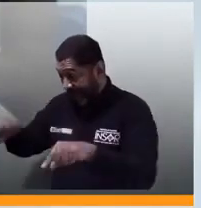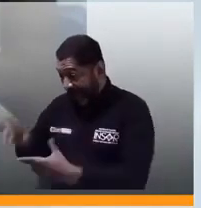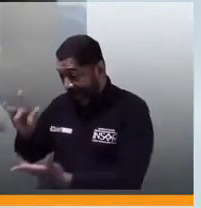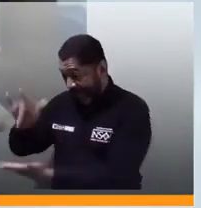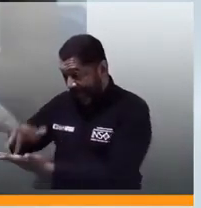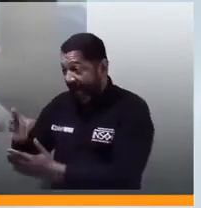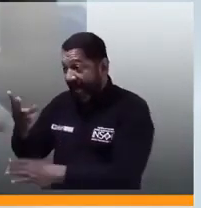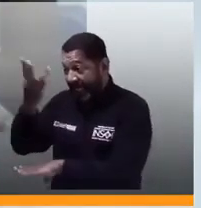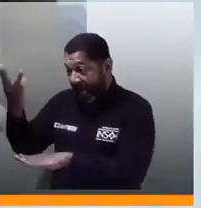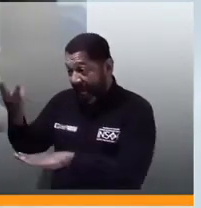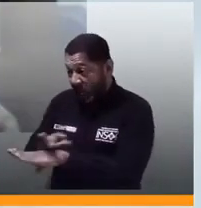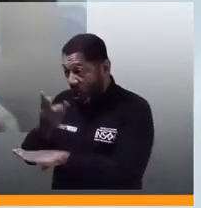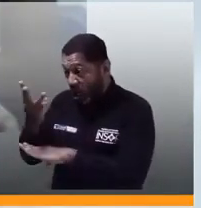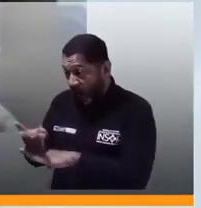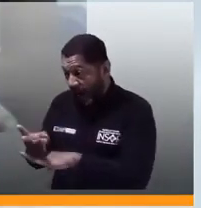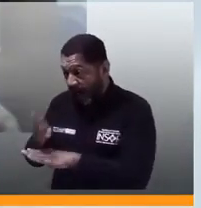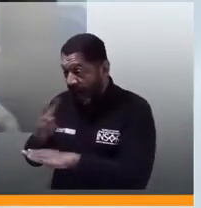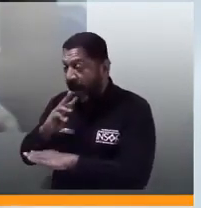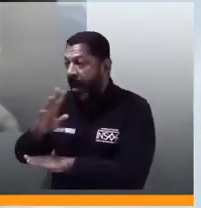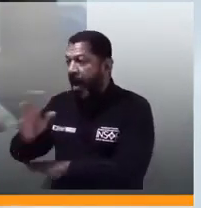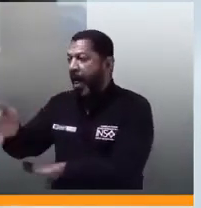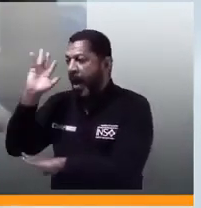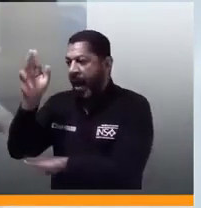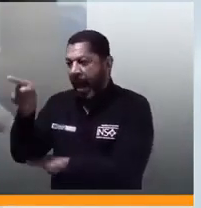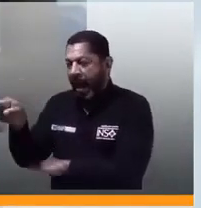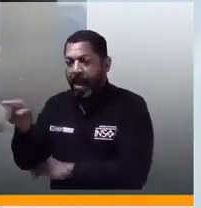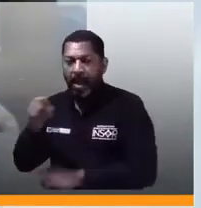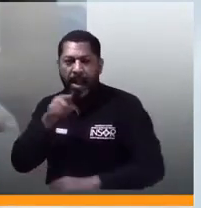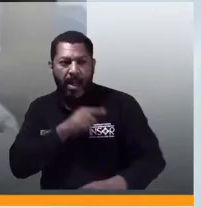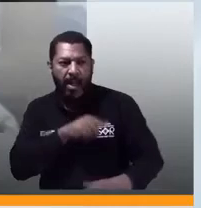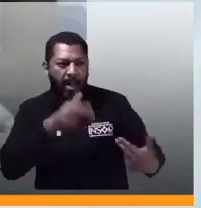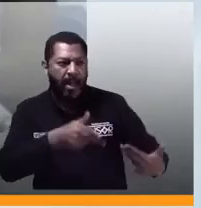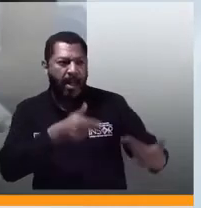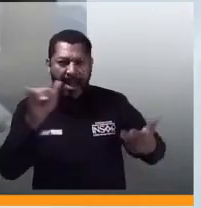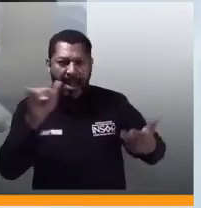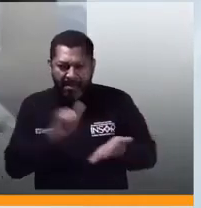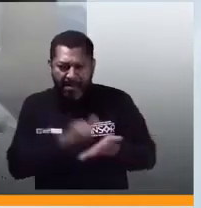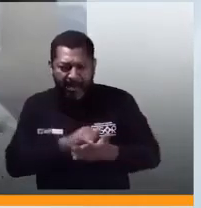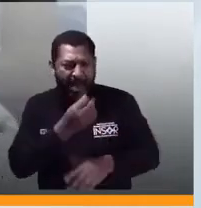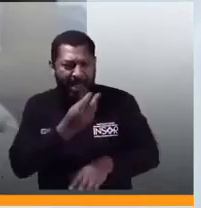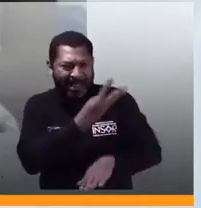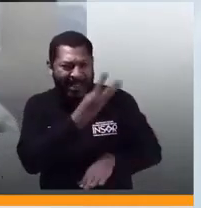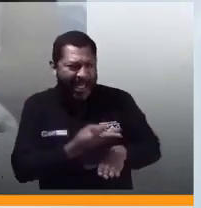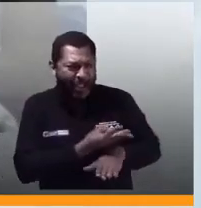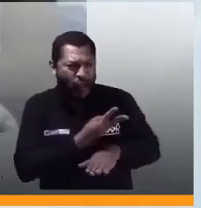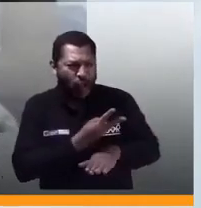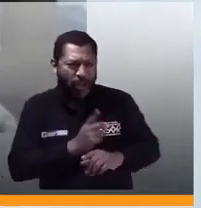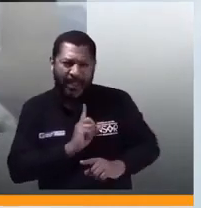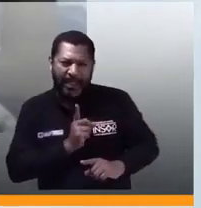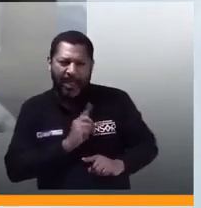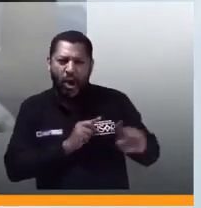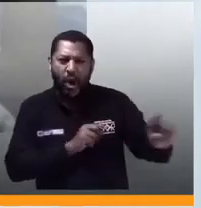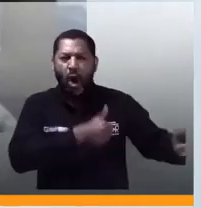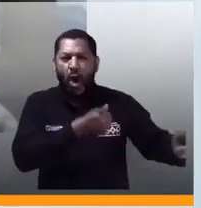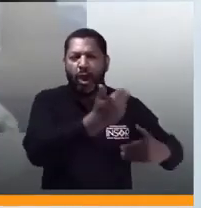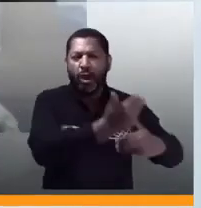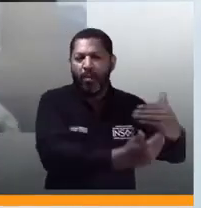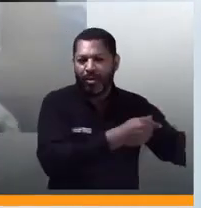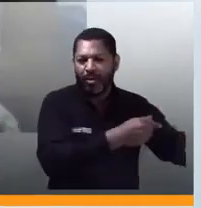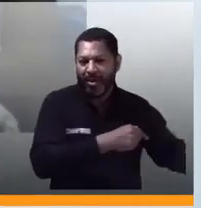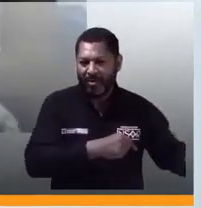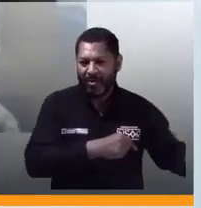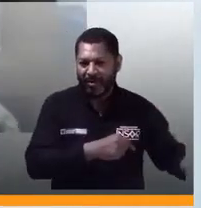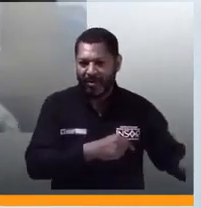en medio del discurso sin tener la posibilidad que él genere otro tipo de procesos. Y